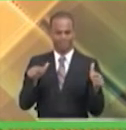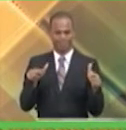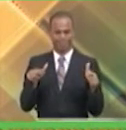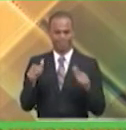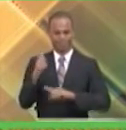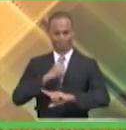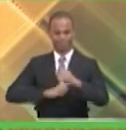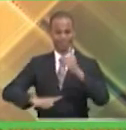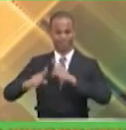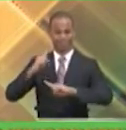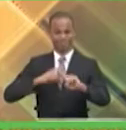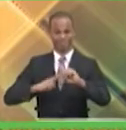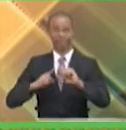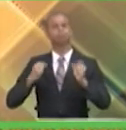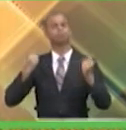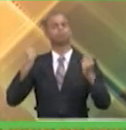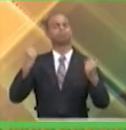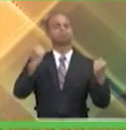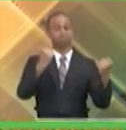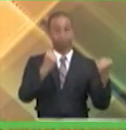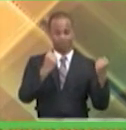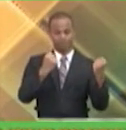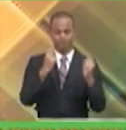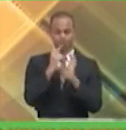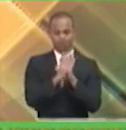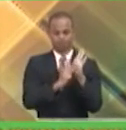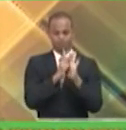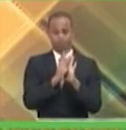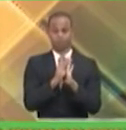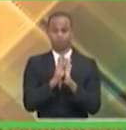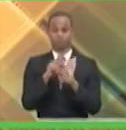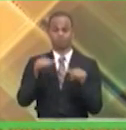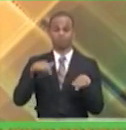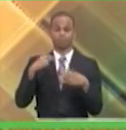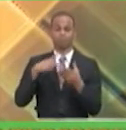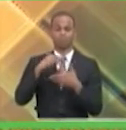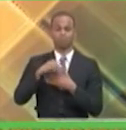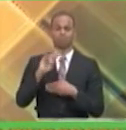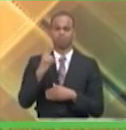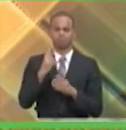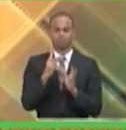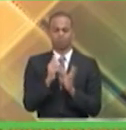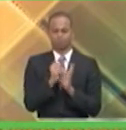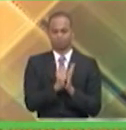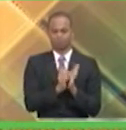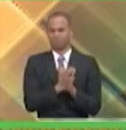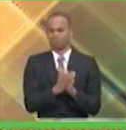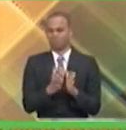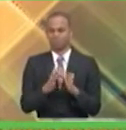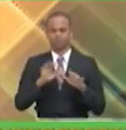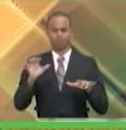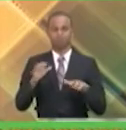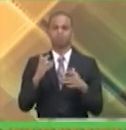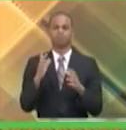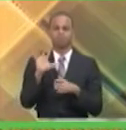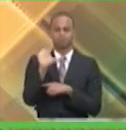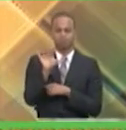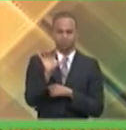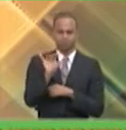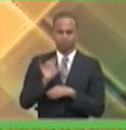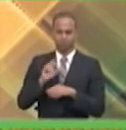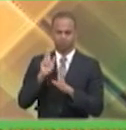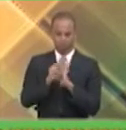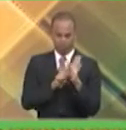lengua de señas. Y haremos unos documentales. Ahora mismo el proyecto se encuentra en su segunda etapa, que es la firmación de